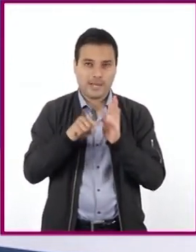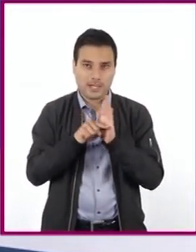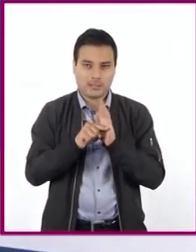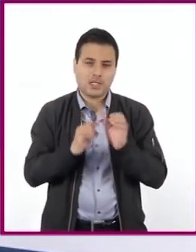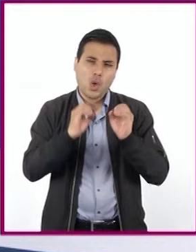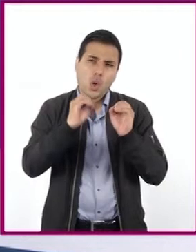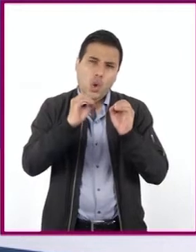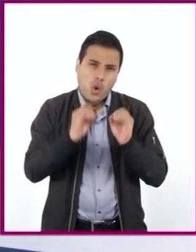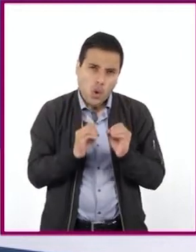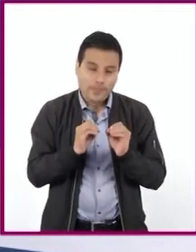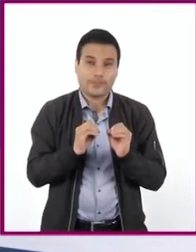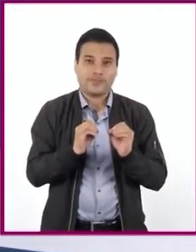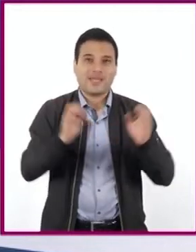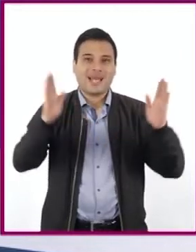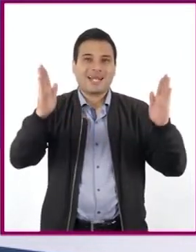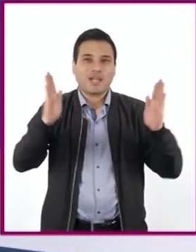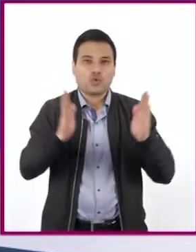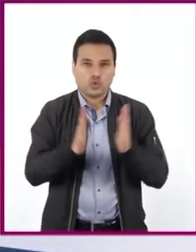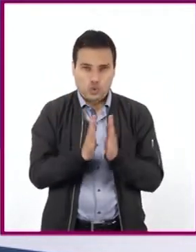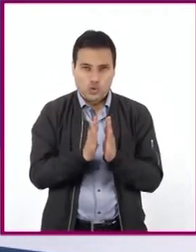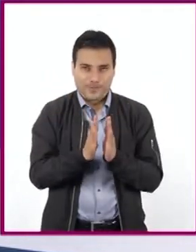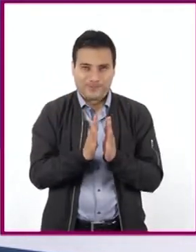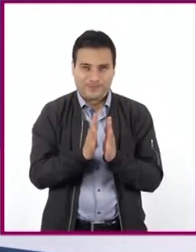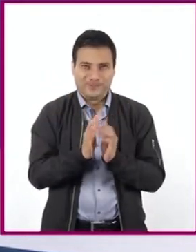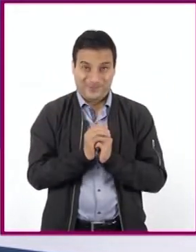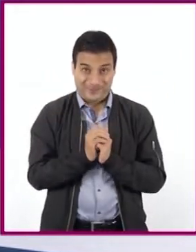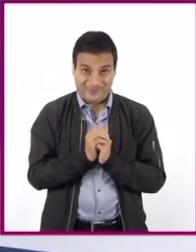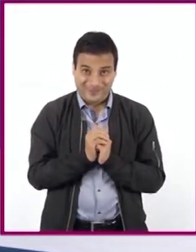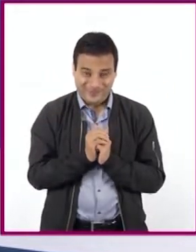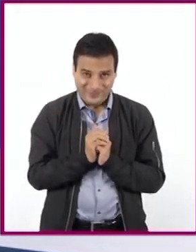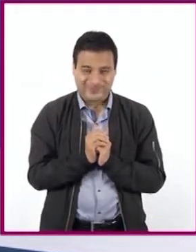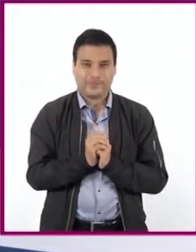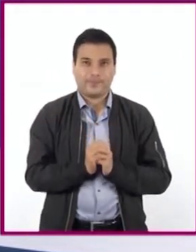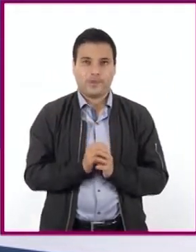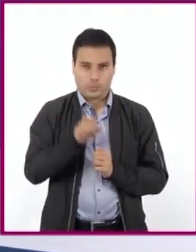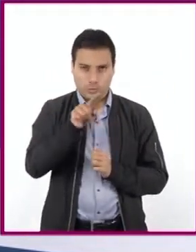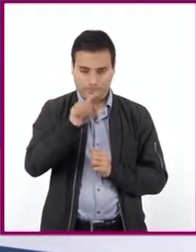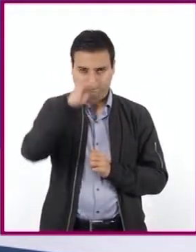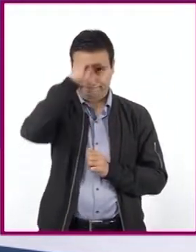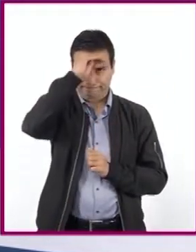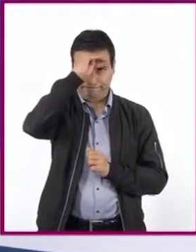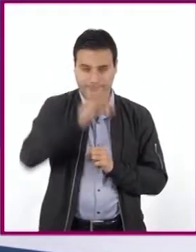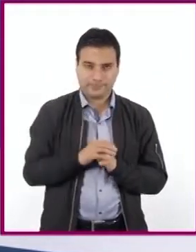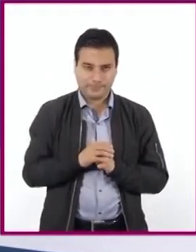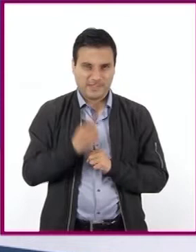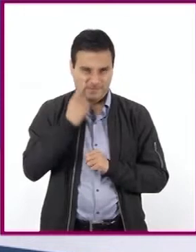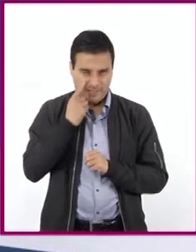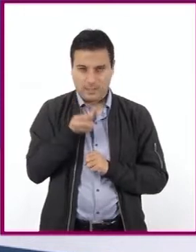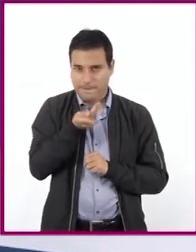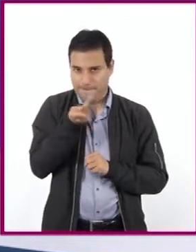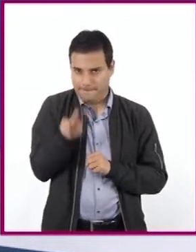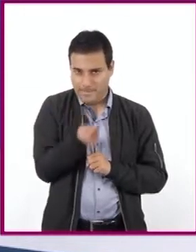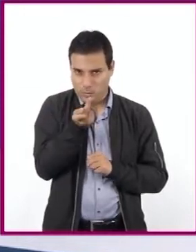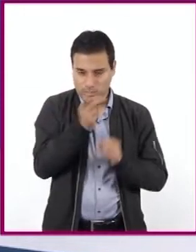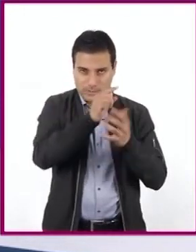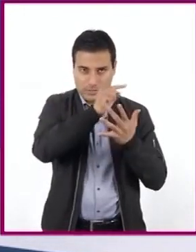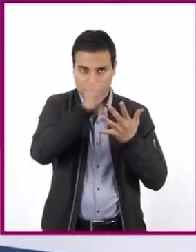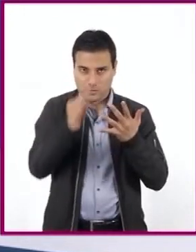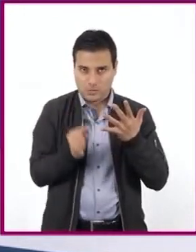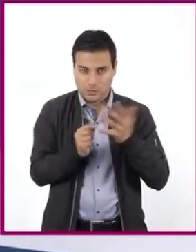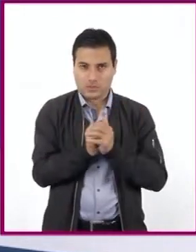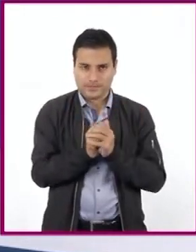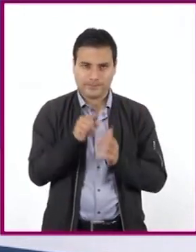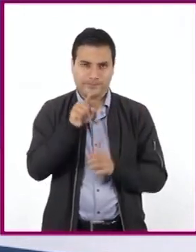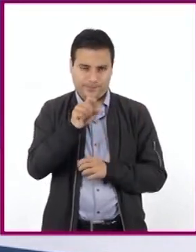como reducción o eliminación. Los invito a reflexionar sobre las siguientes preguntas, mismas que pueden